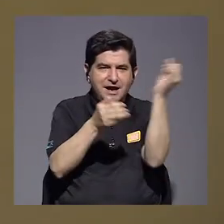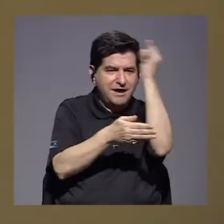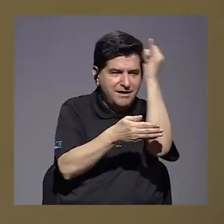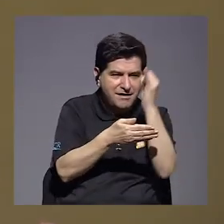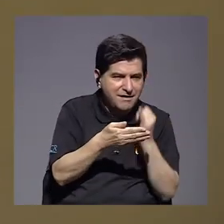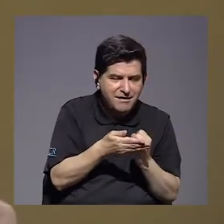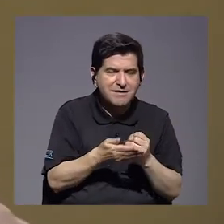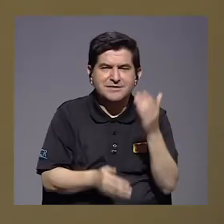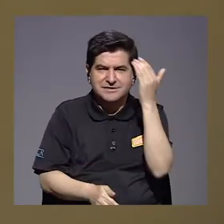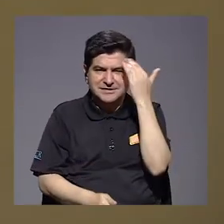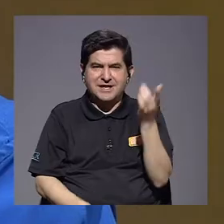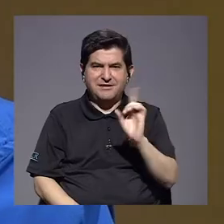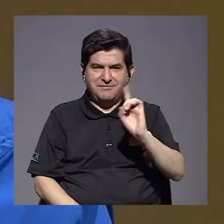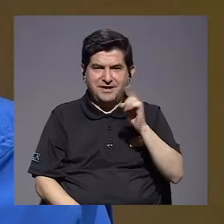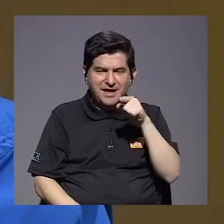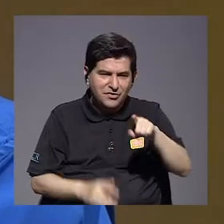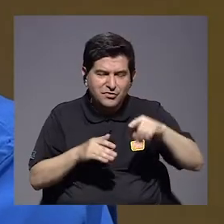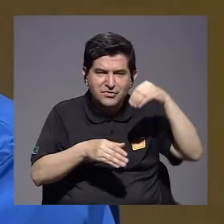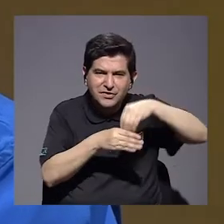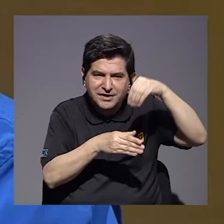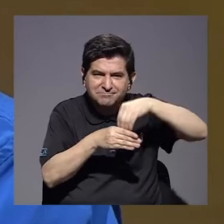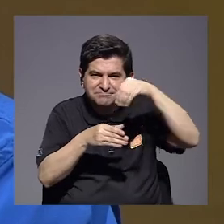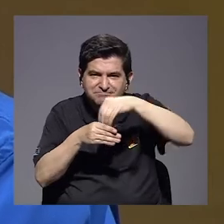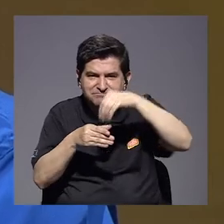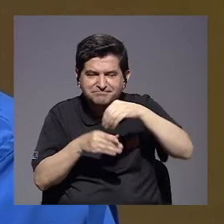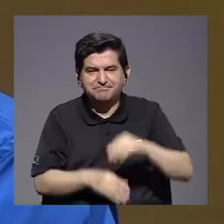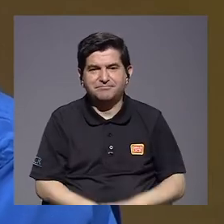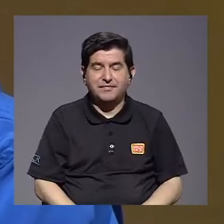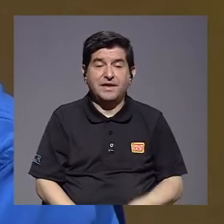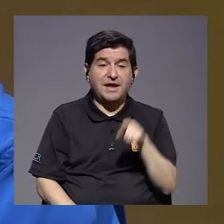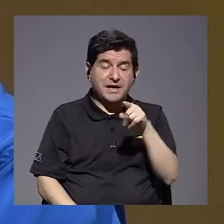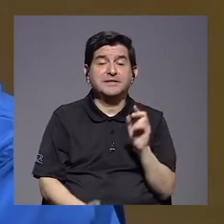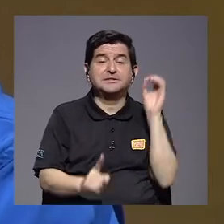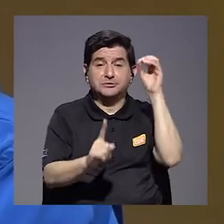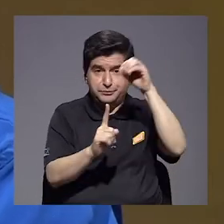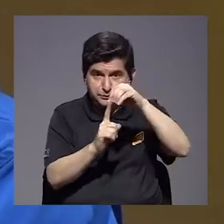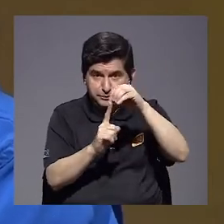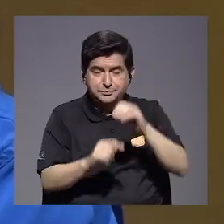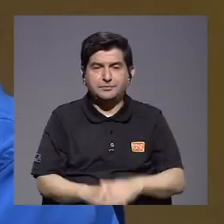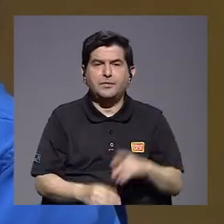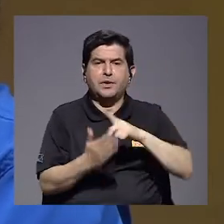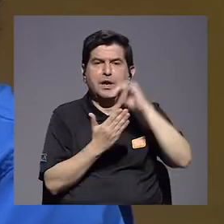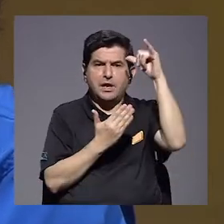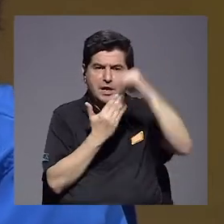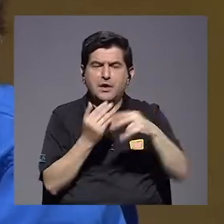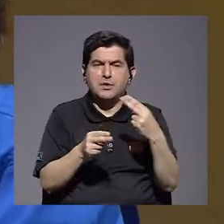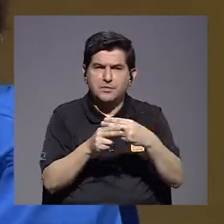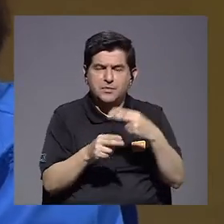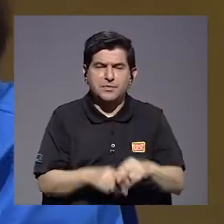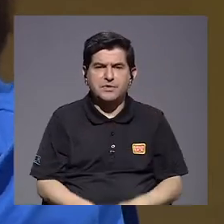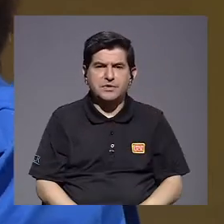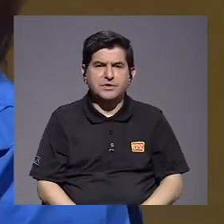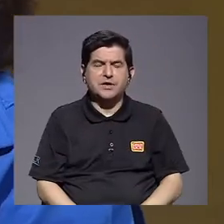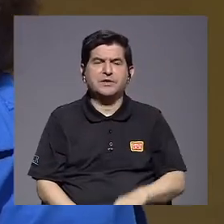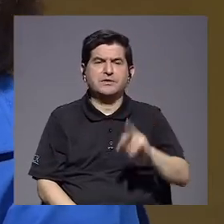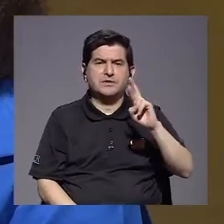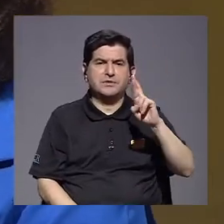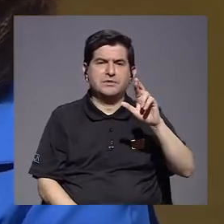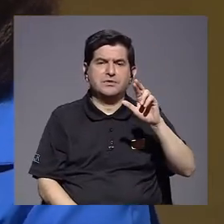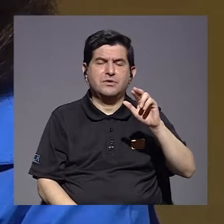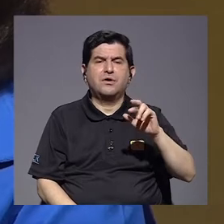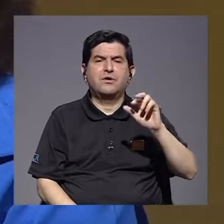todo, y ya sabemos dónde tenemos que hacer esas inversiones. Vamos hacia eso. Este proyecto se llama RANC,